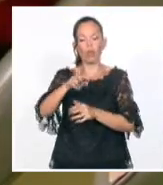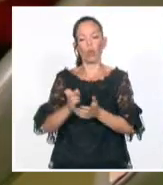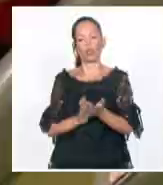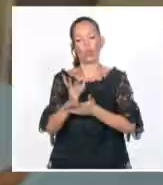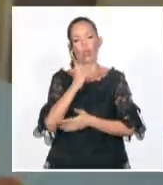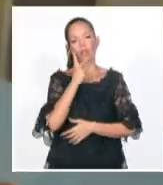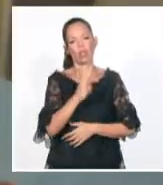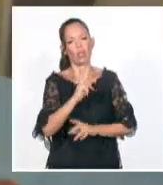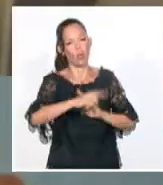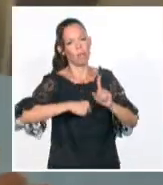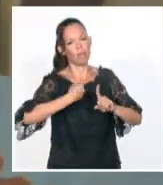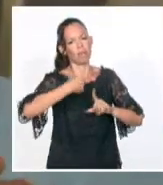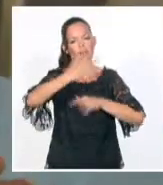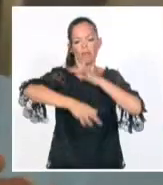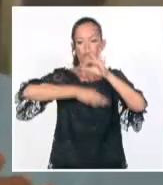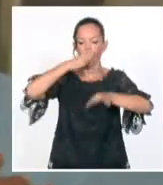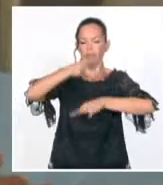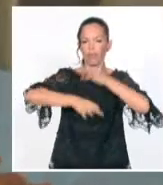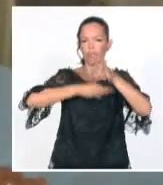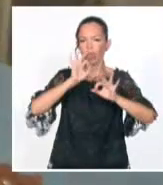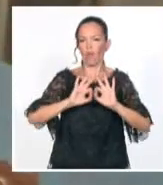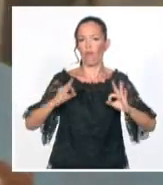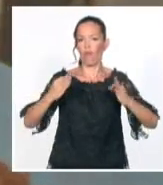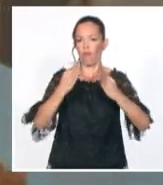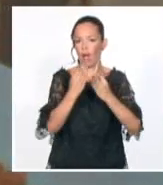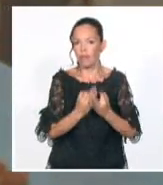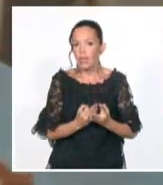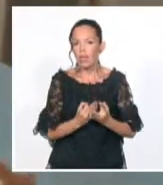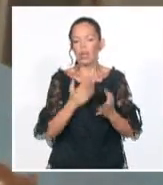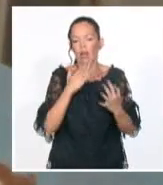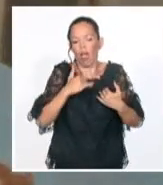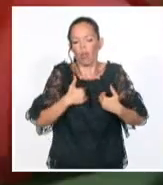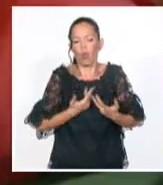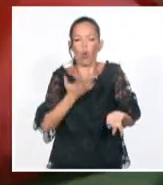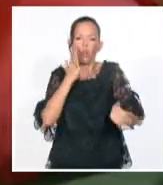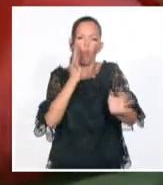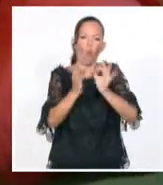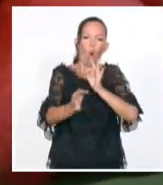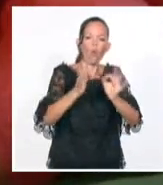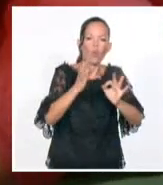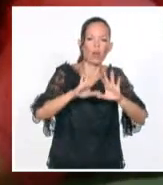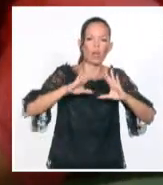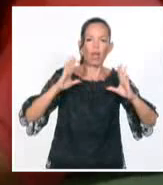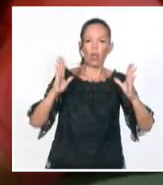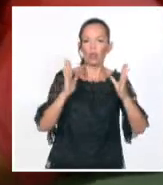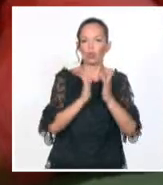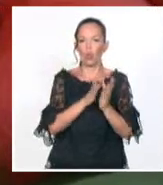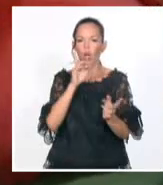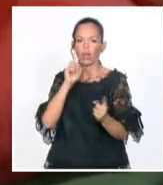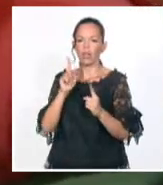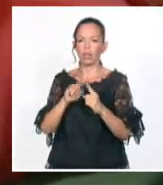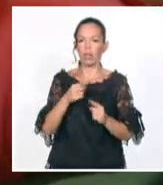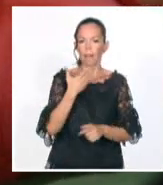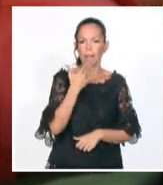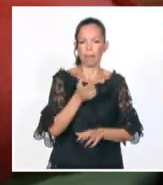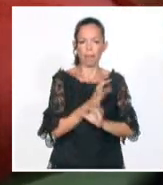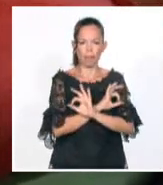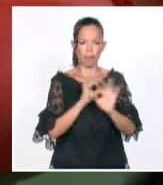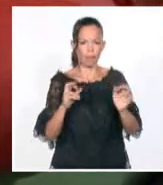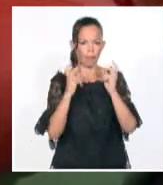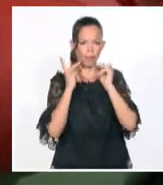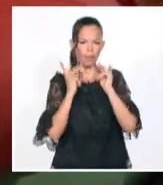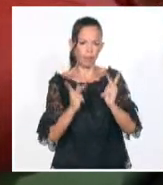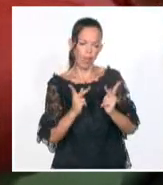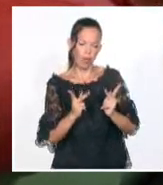capacitaciones a enfermos y familiares, componen las actividades de la jornada destinadas a elevar la calidad de vida del paciente que convive con esta